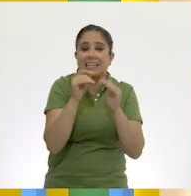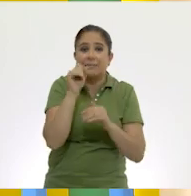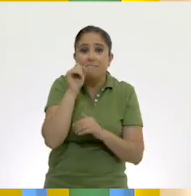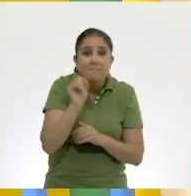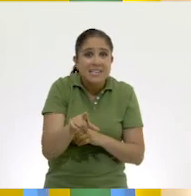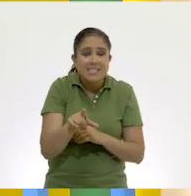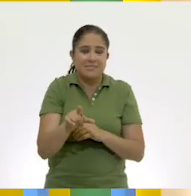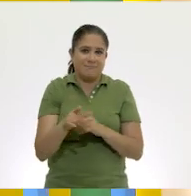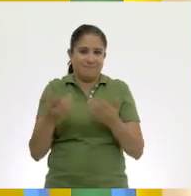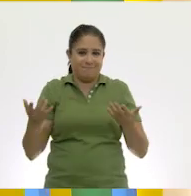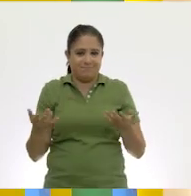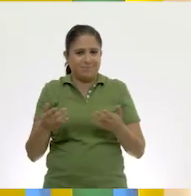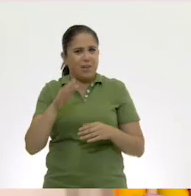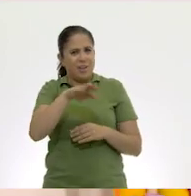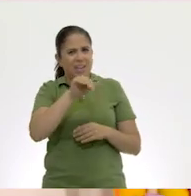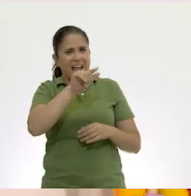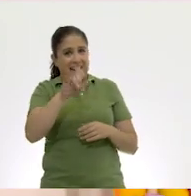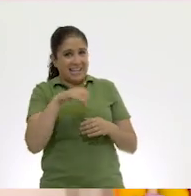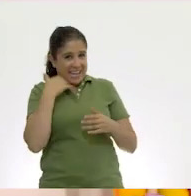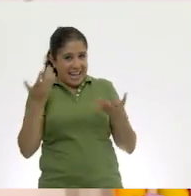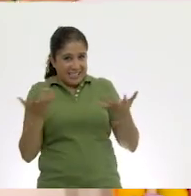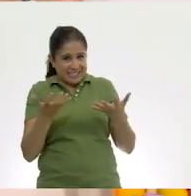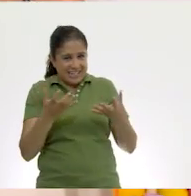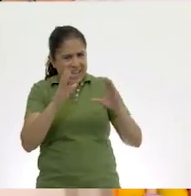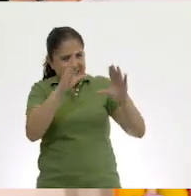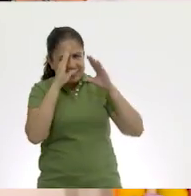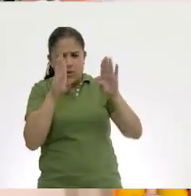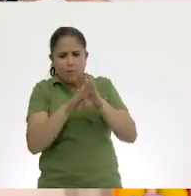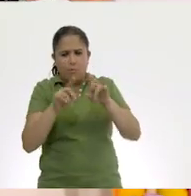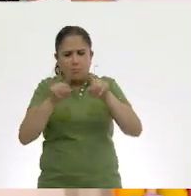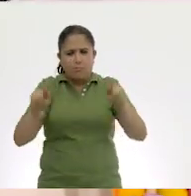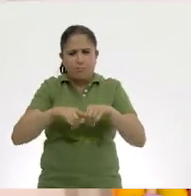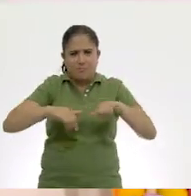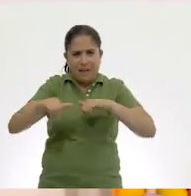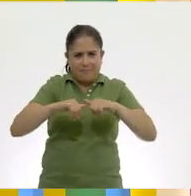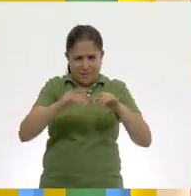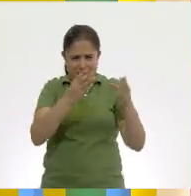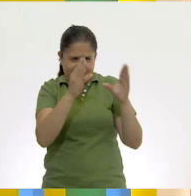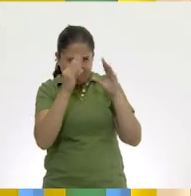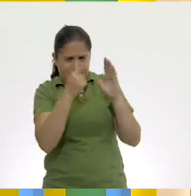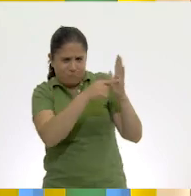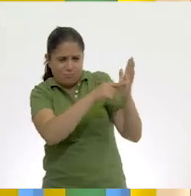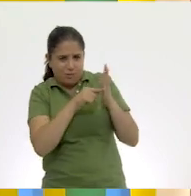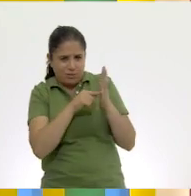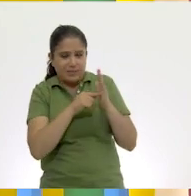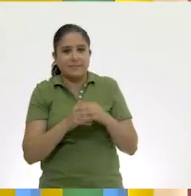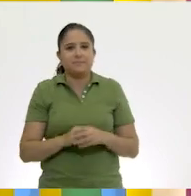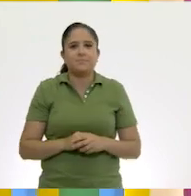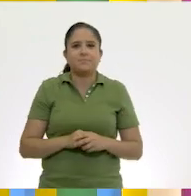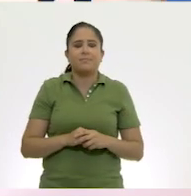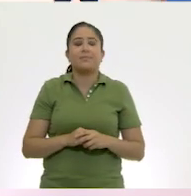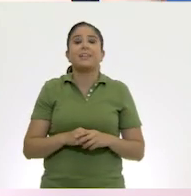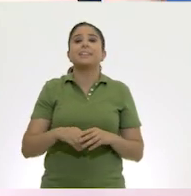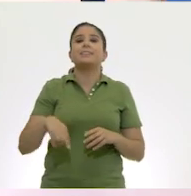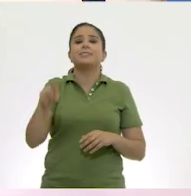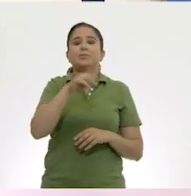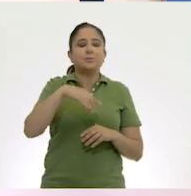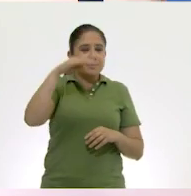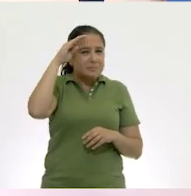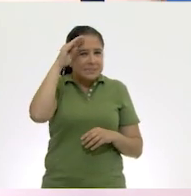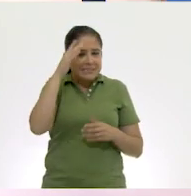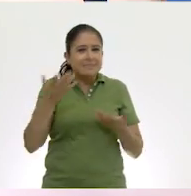o yale qué te parece si lo hacemos nos enseñas como hiciste tu propia si bien para empezar qué les parece si